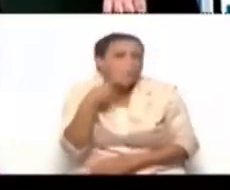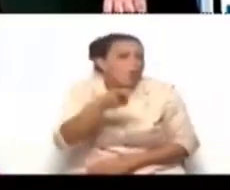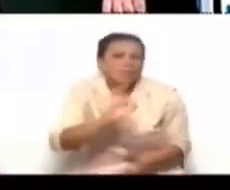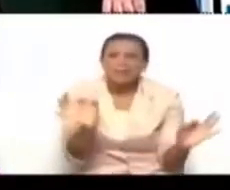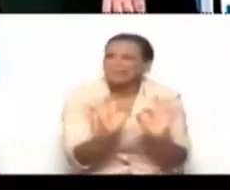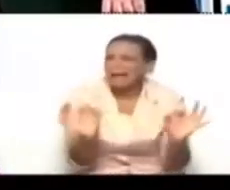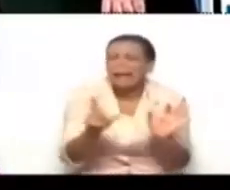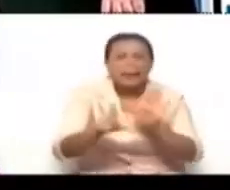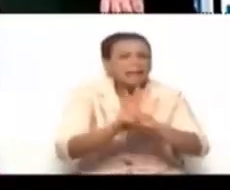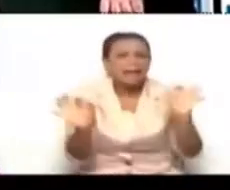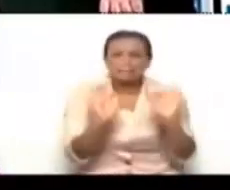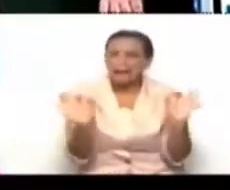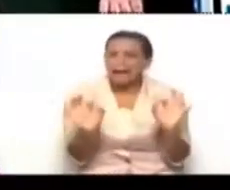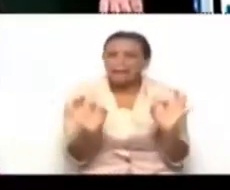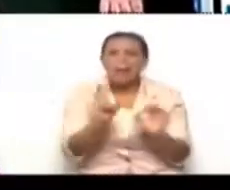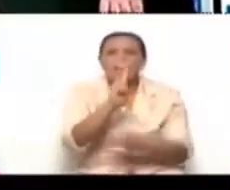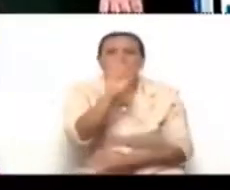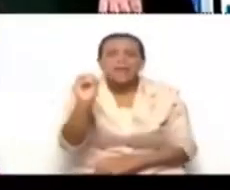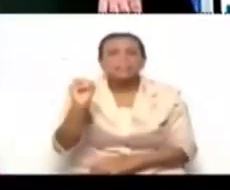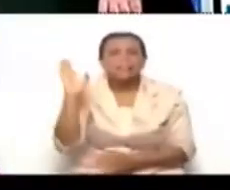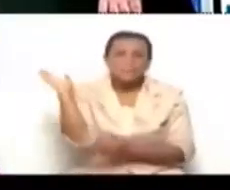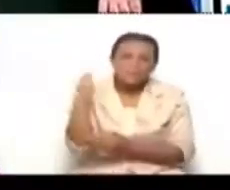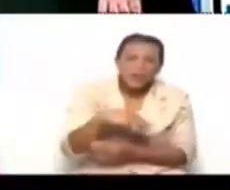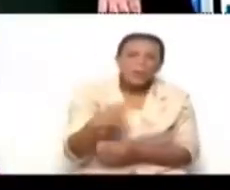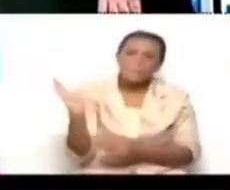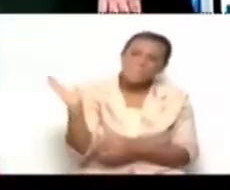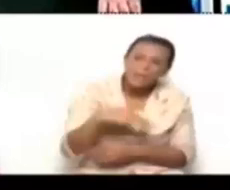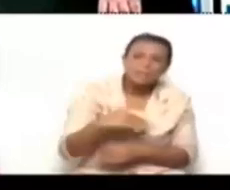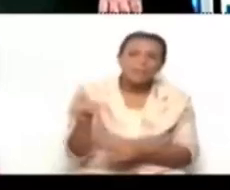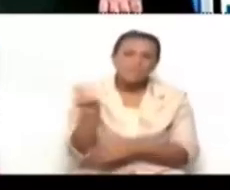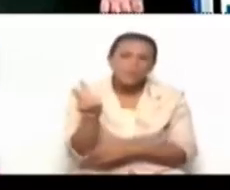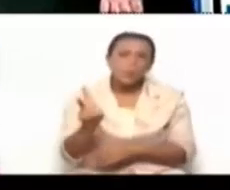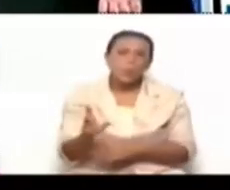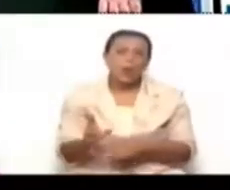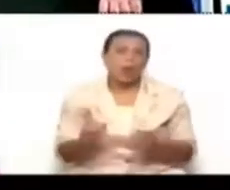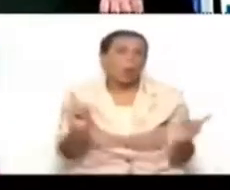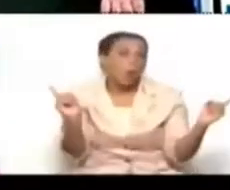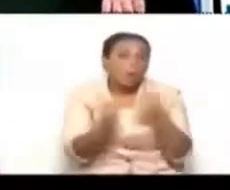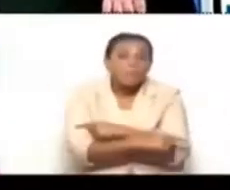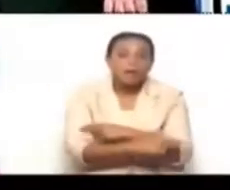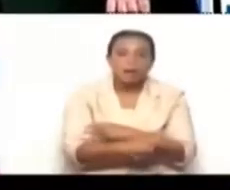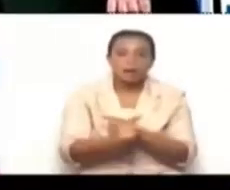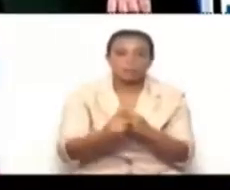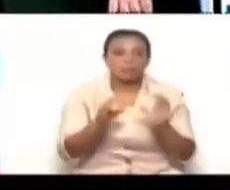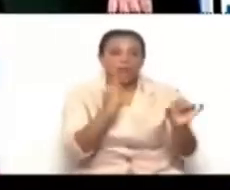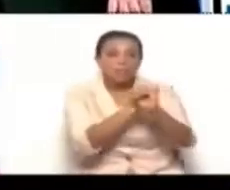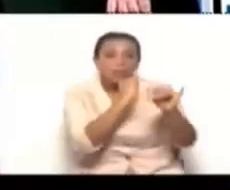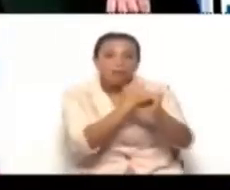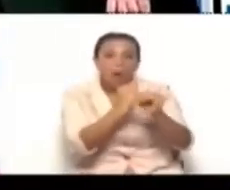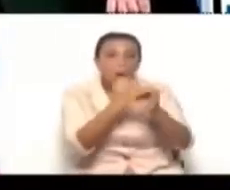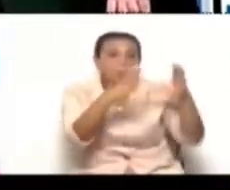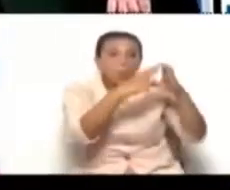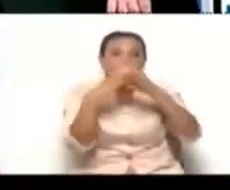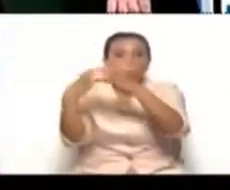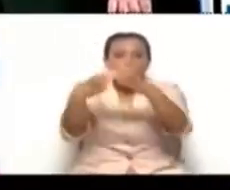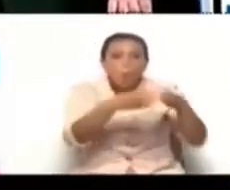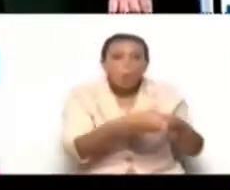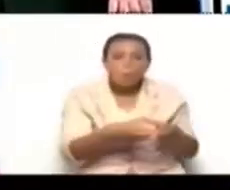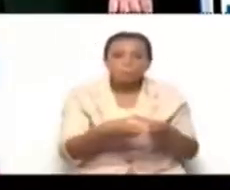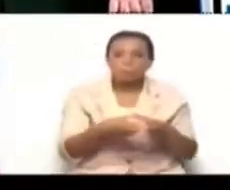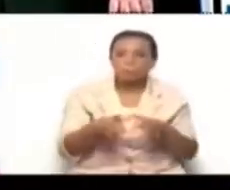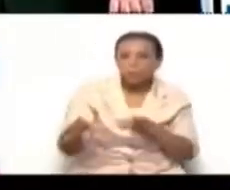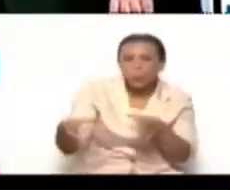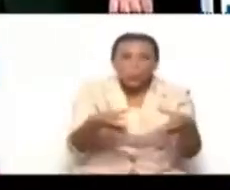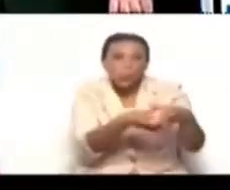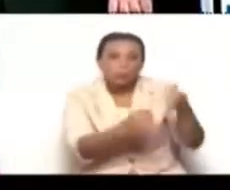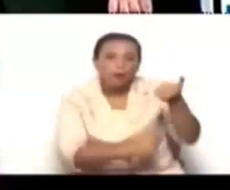político legal en Venezuela, 20 Venezuela, lo convierten entonces en las redes, todos estos grupos, Provea, todos